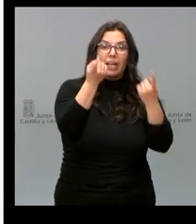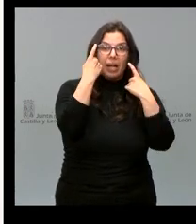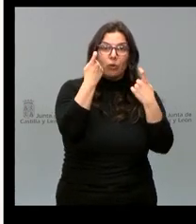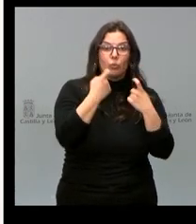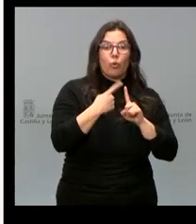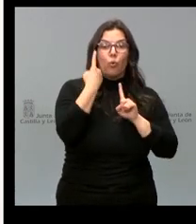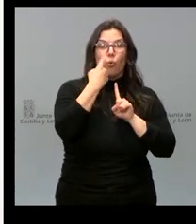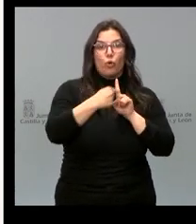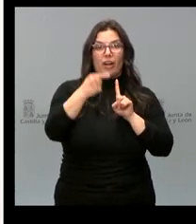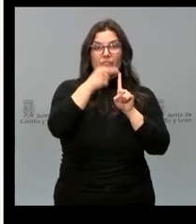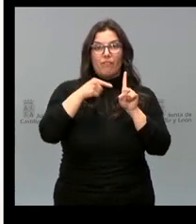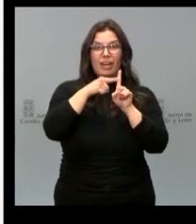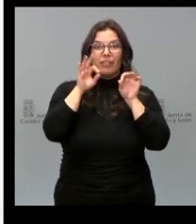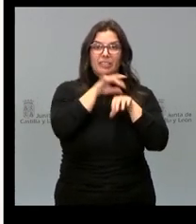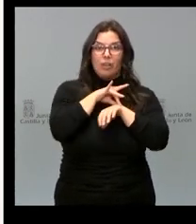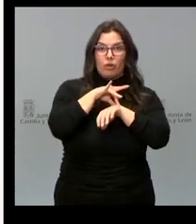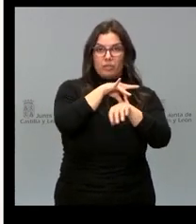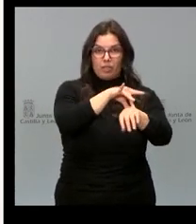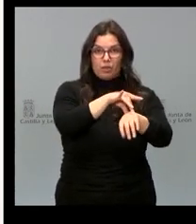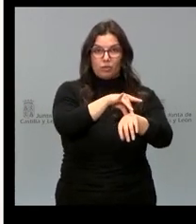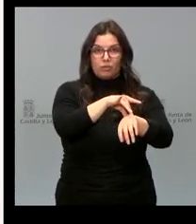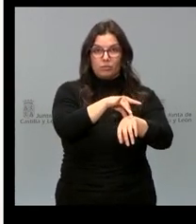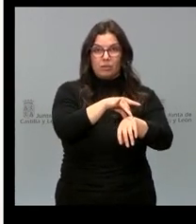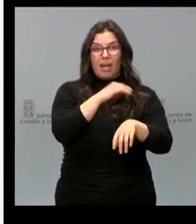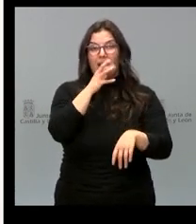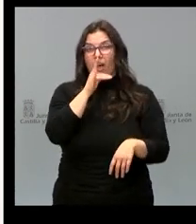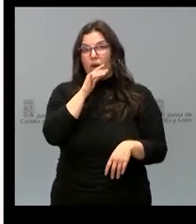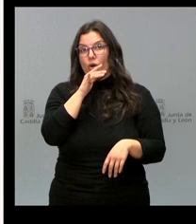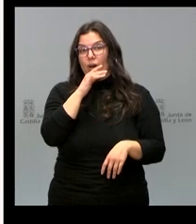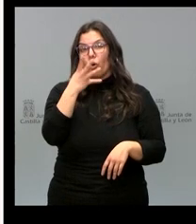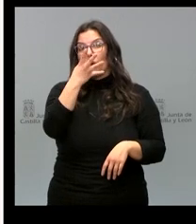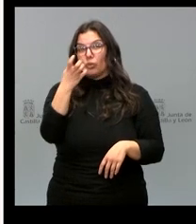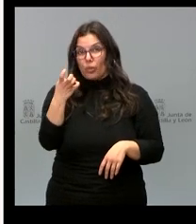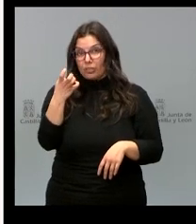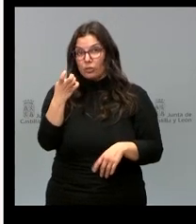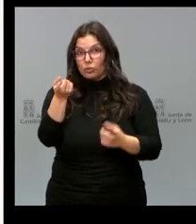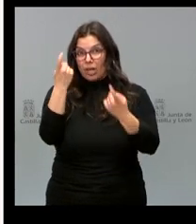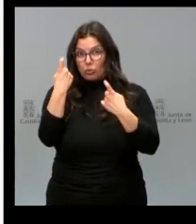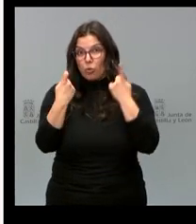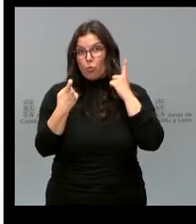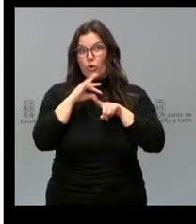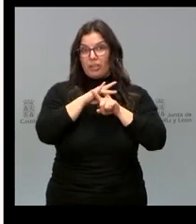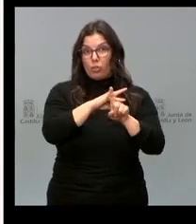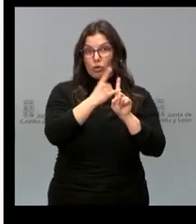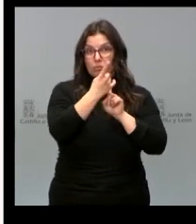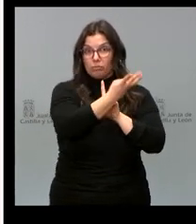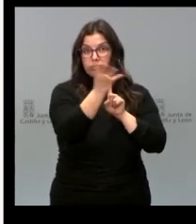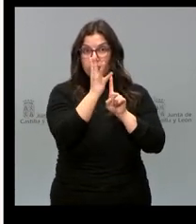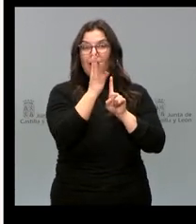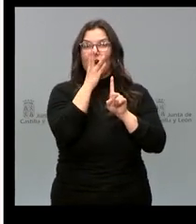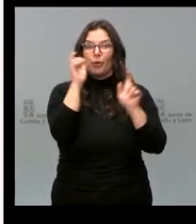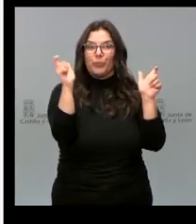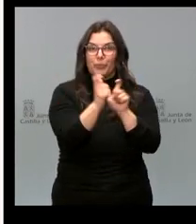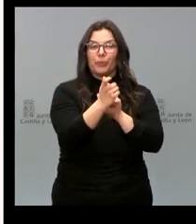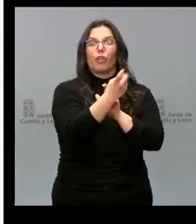por profesorado de orientación, cuando ahora está en una ratio de 400 aproximadamente. Por tanto,